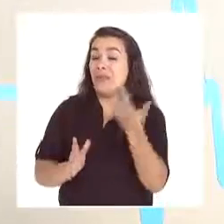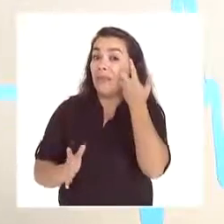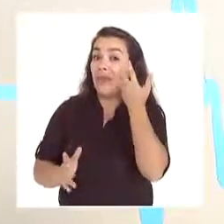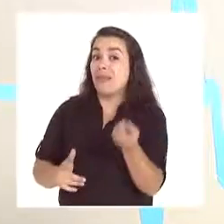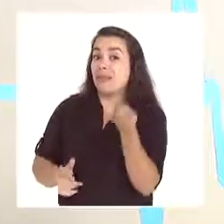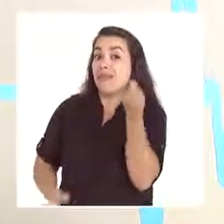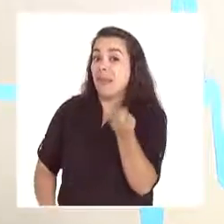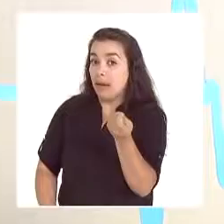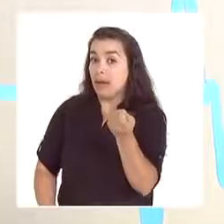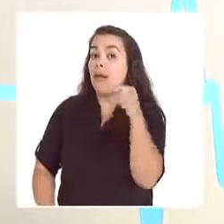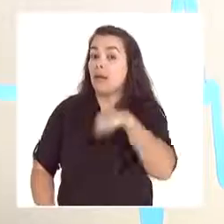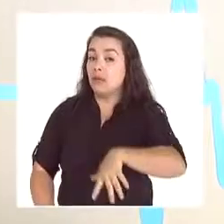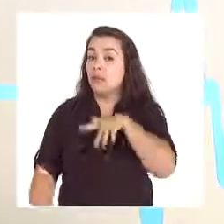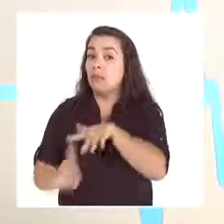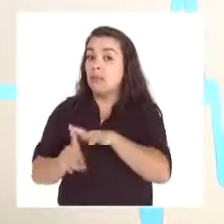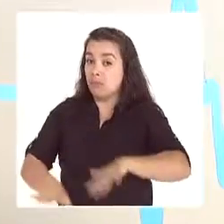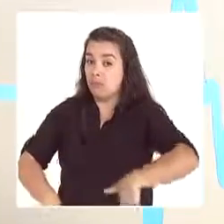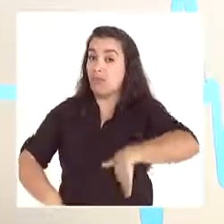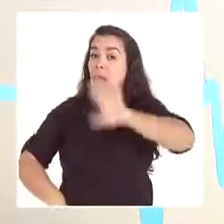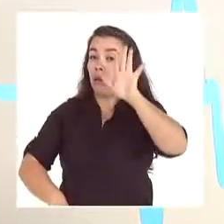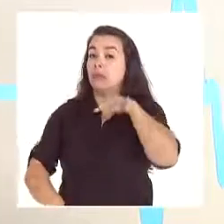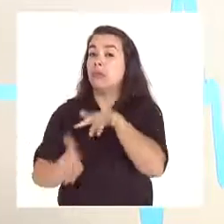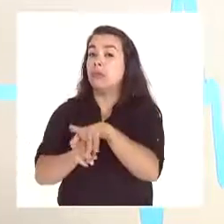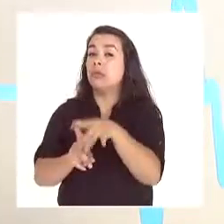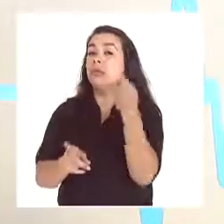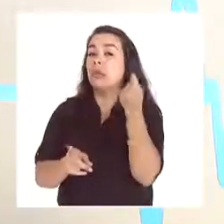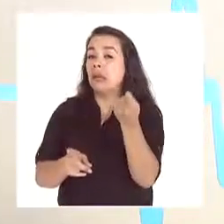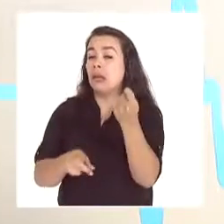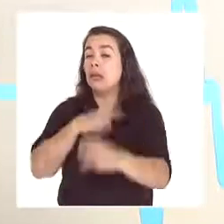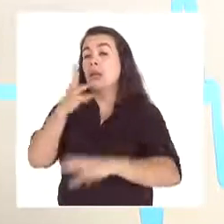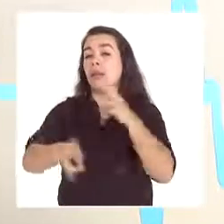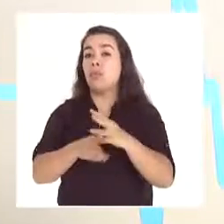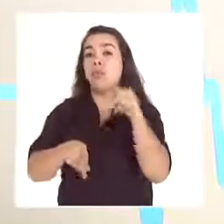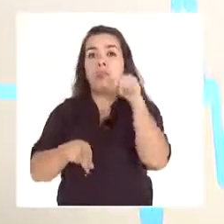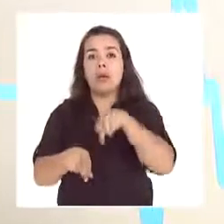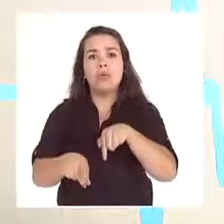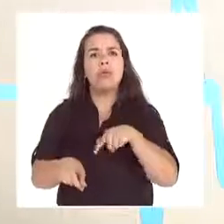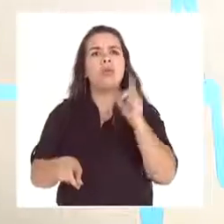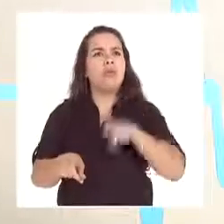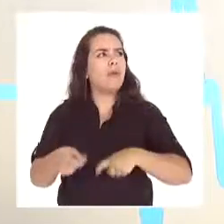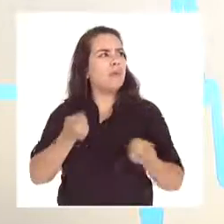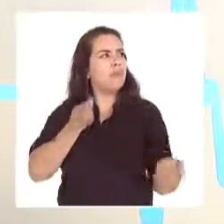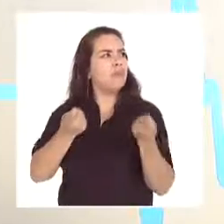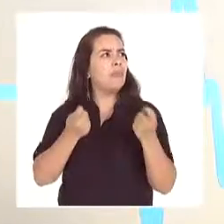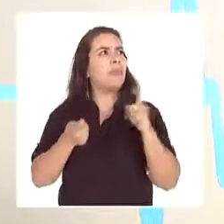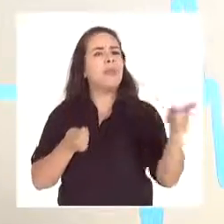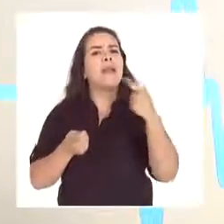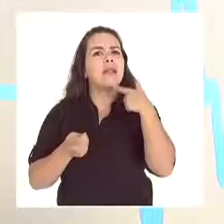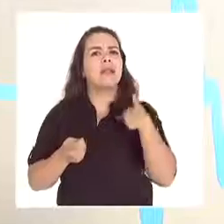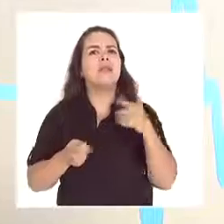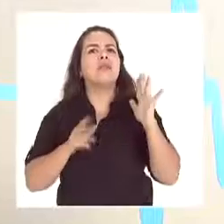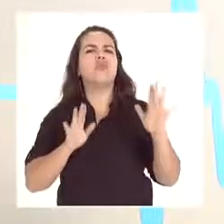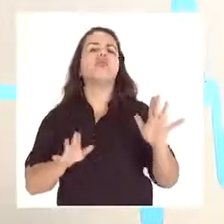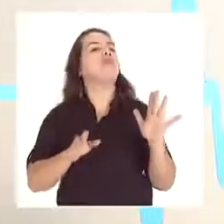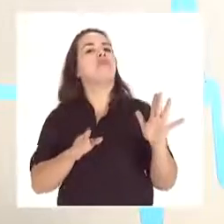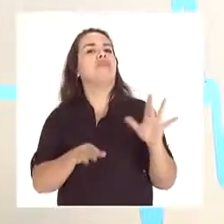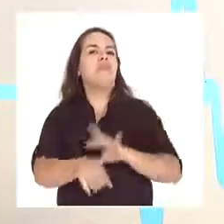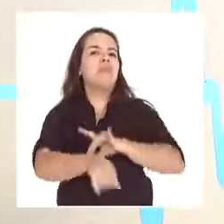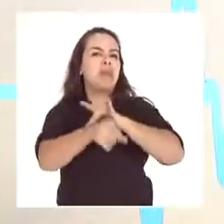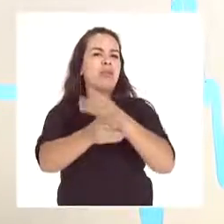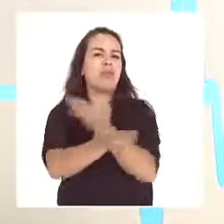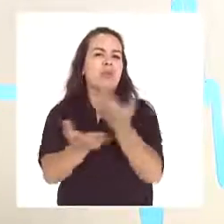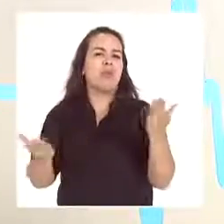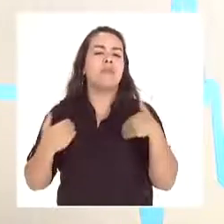es una de las principales enfermedades en el mundo y esto hay que manejarlo con cuidado. Y él habla de términos médicos porque es que la